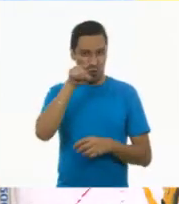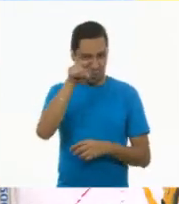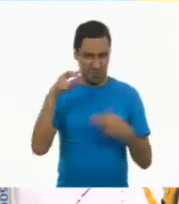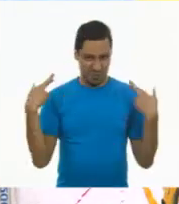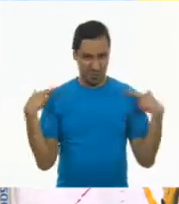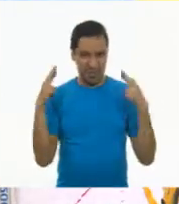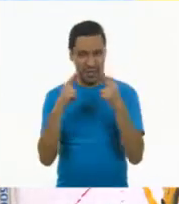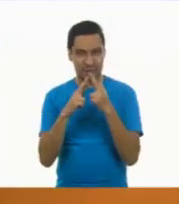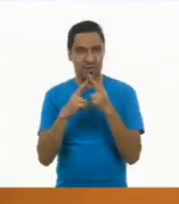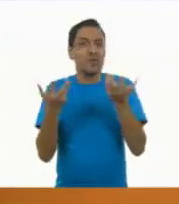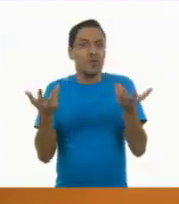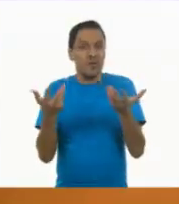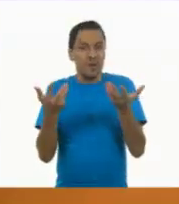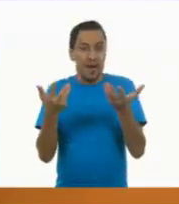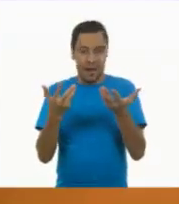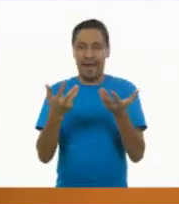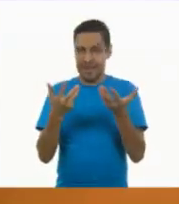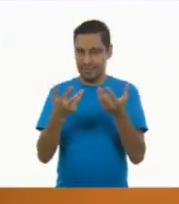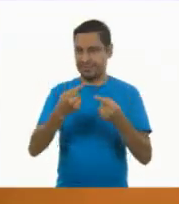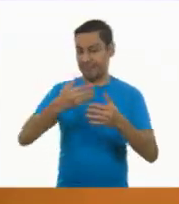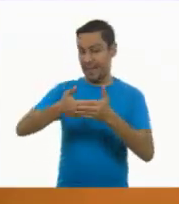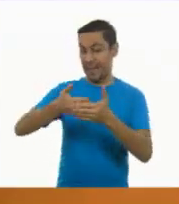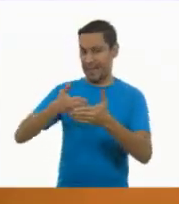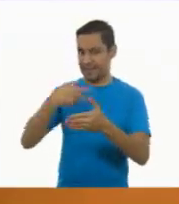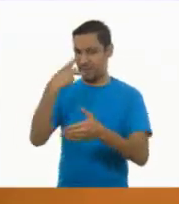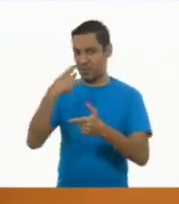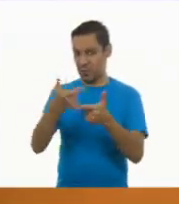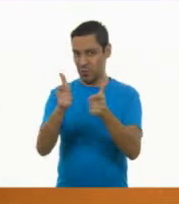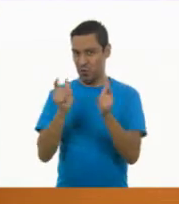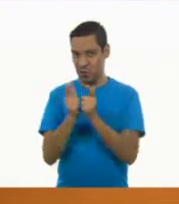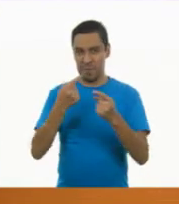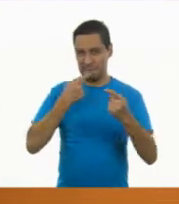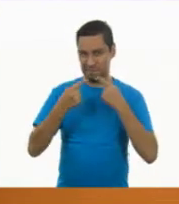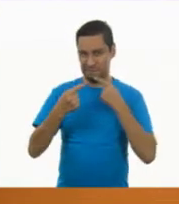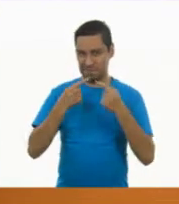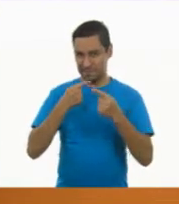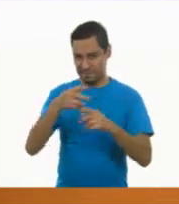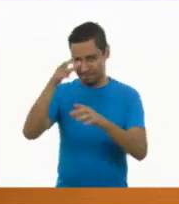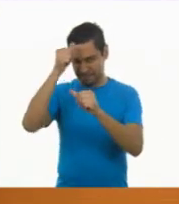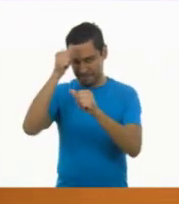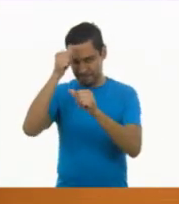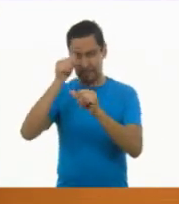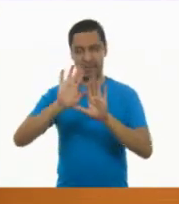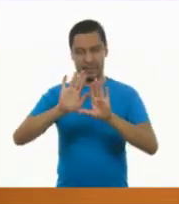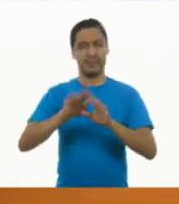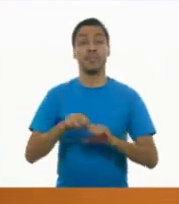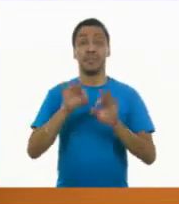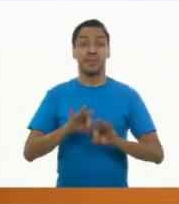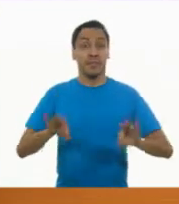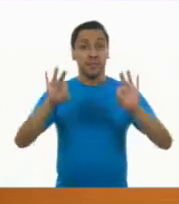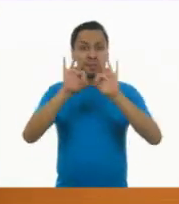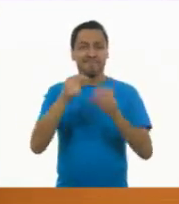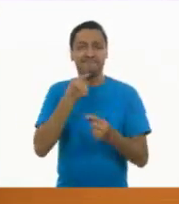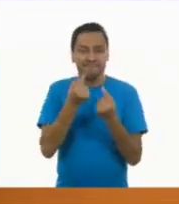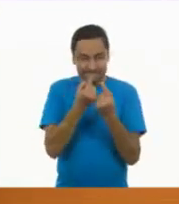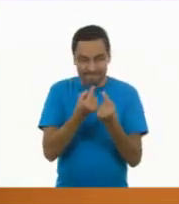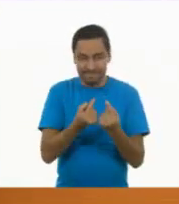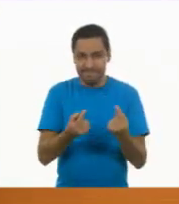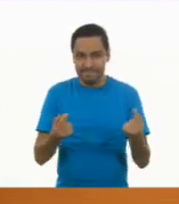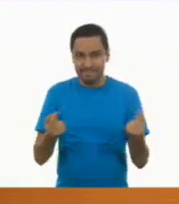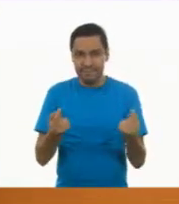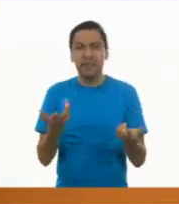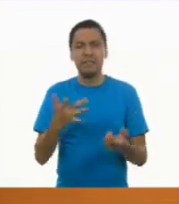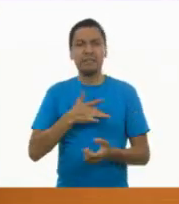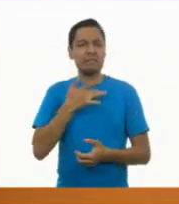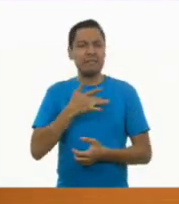maestro. Así es. Es cierto. También es importante que desde pequeños, niñas y niños, tengan